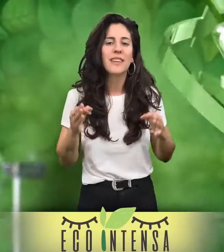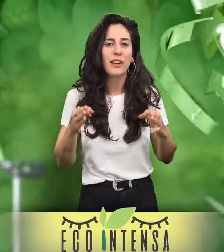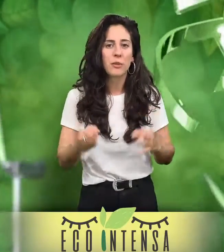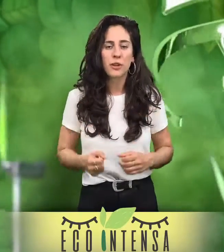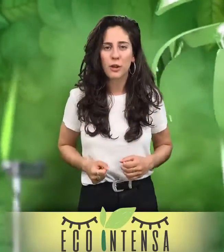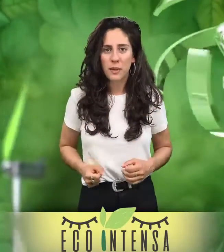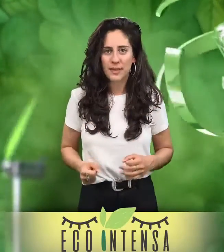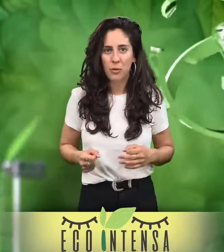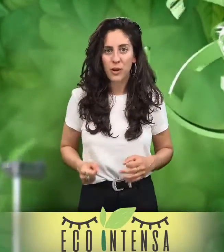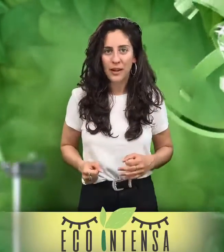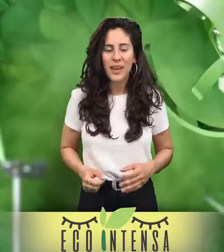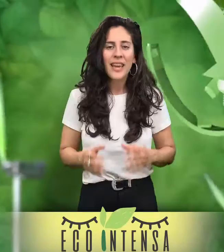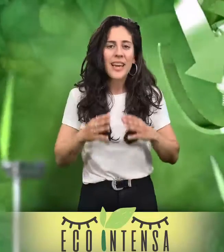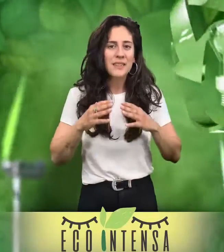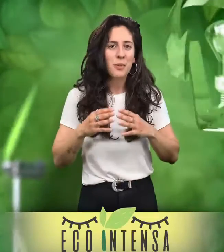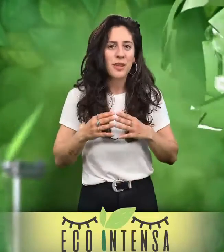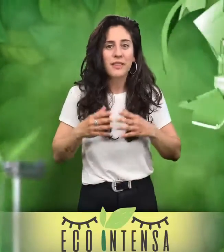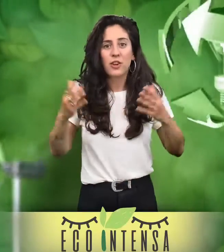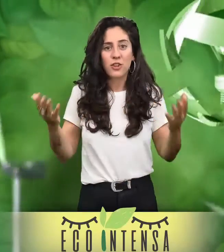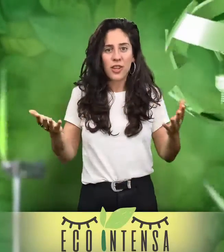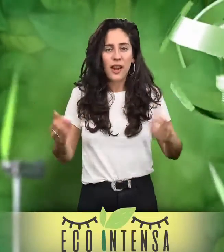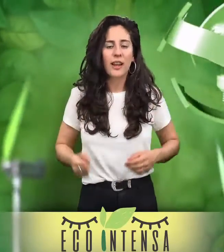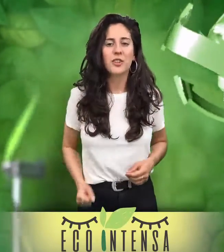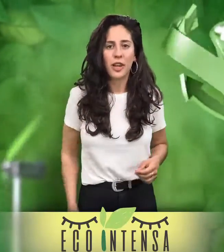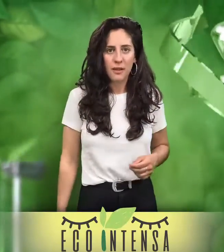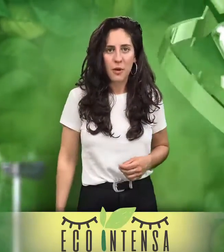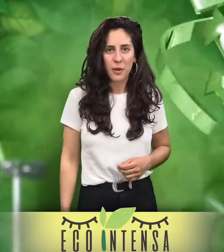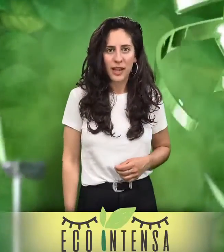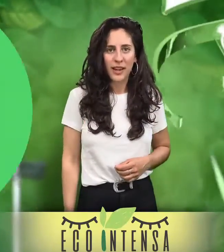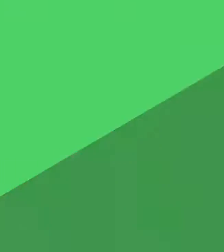lugares y te recomiendo que lo empieces a buscar. Es importante conocer